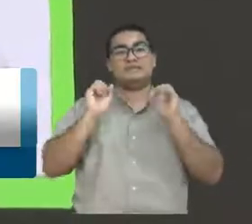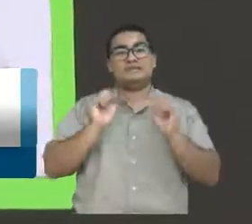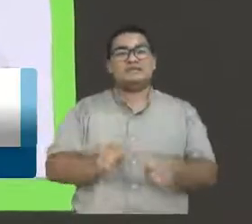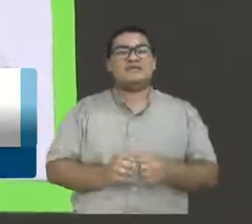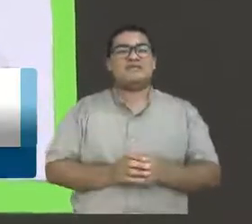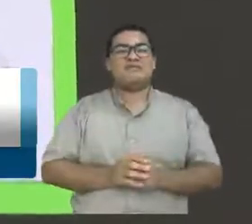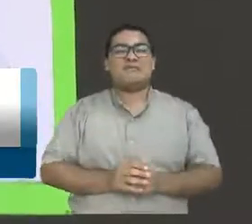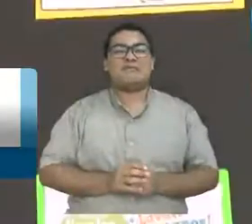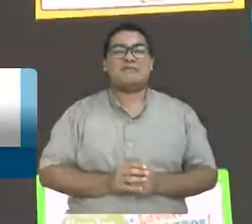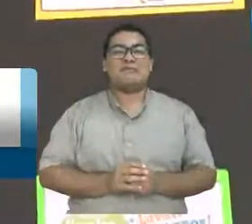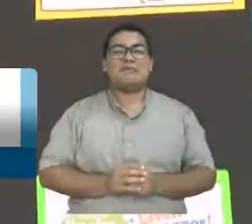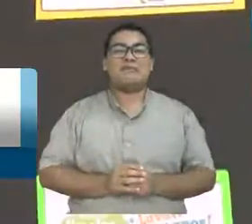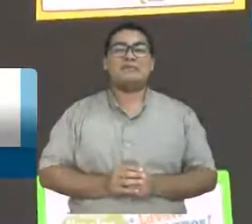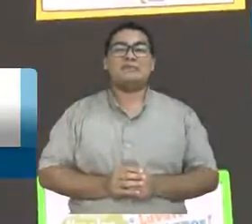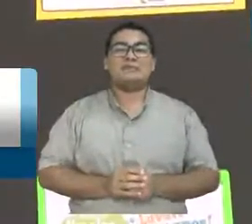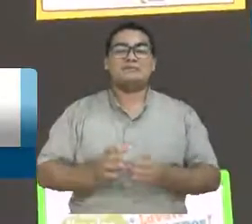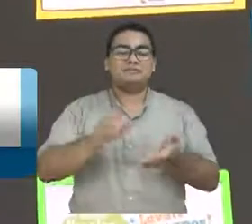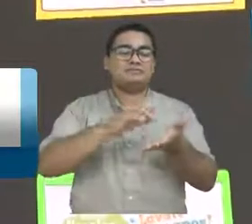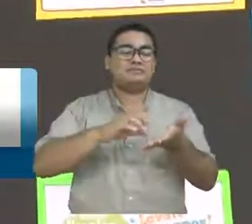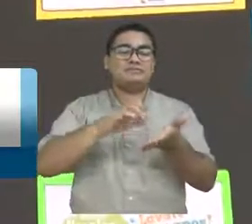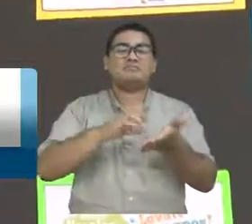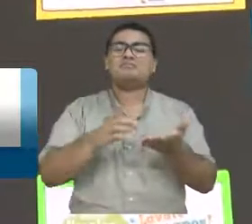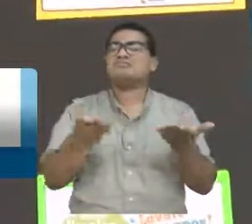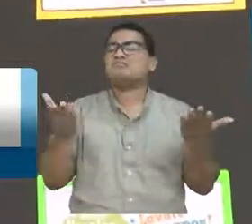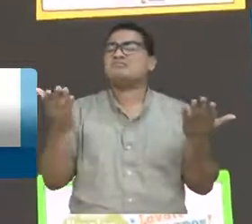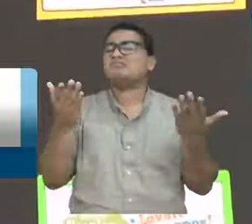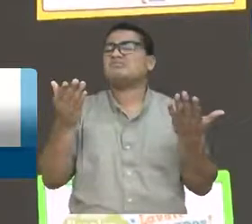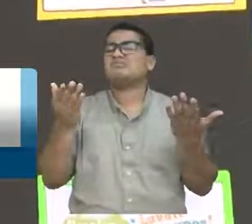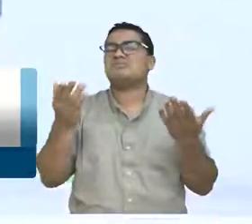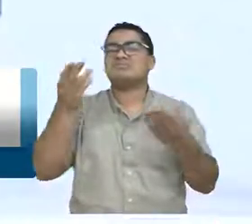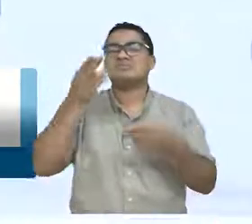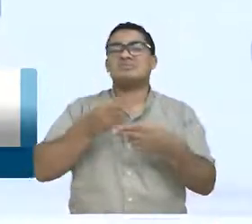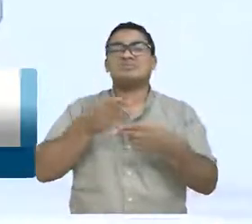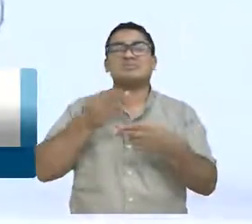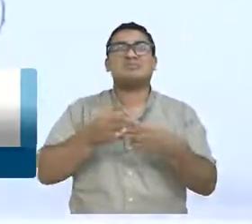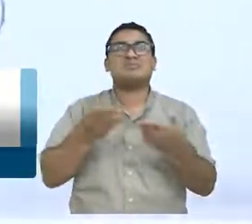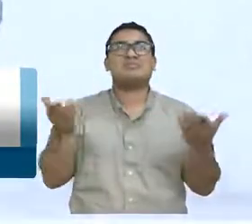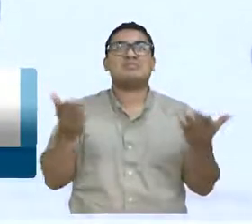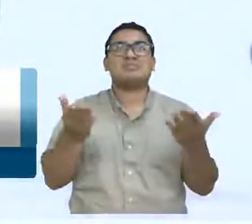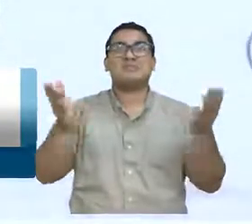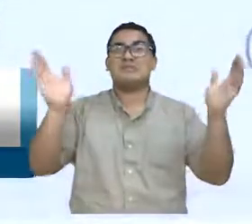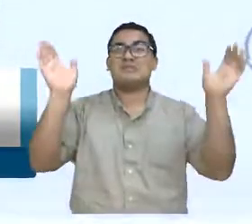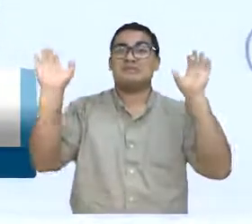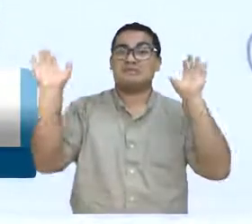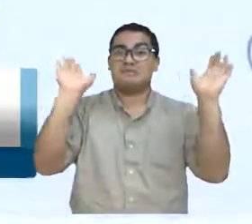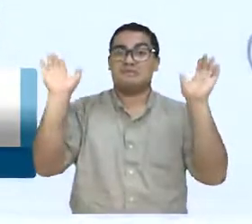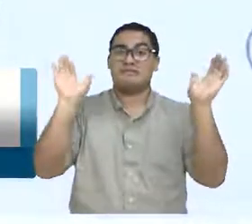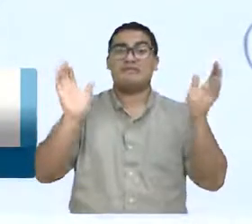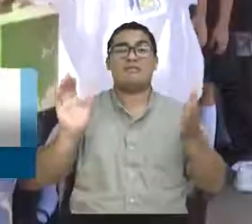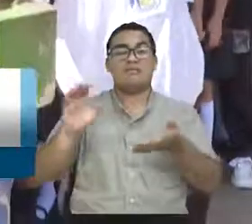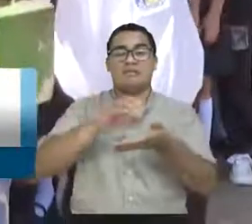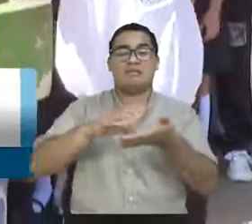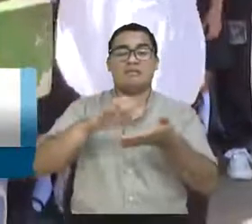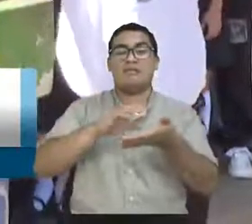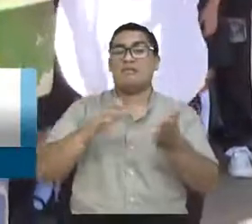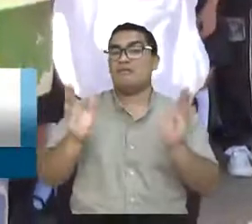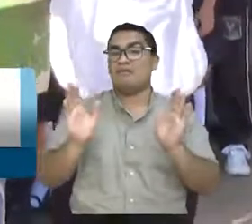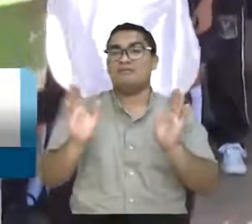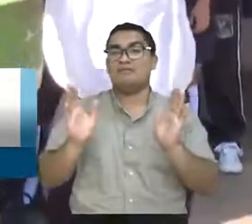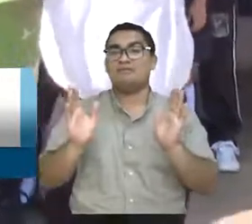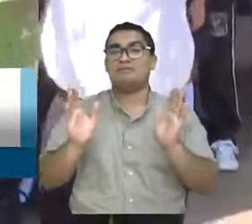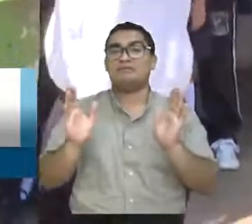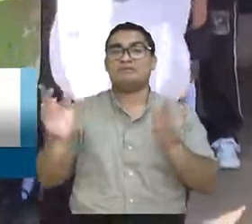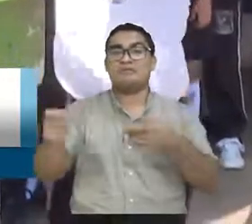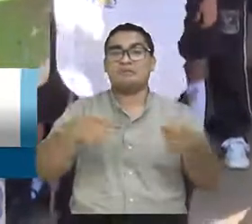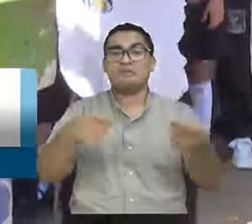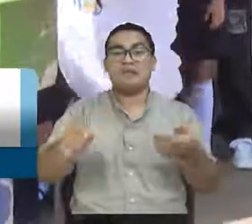doctor, hablemos del tipo de jabón. Hay jabones que, bueno, en el mercado, usted sabe, la oferta de la demanda, se